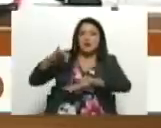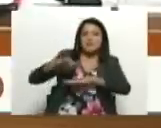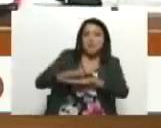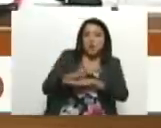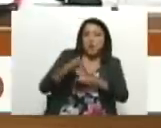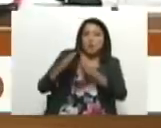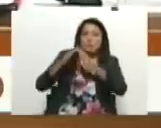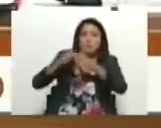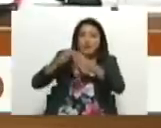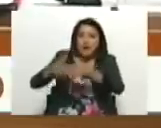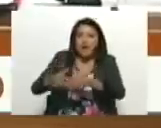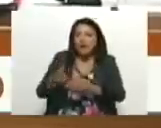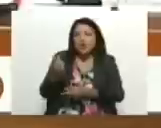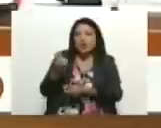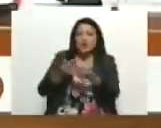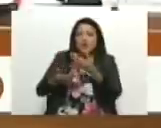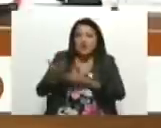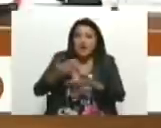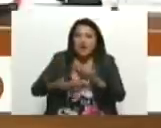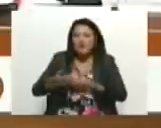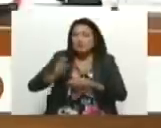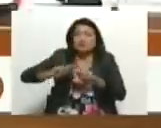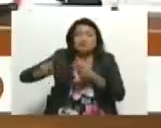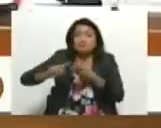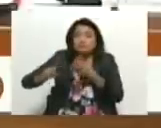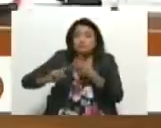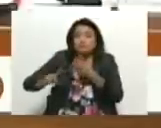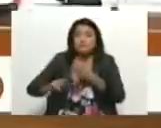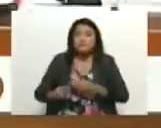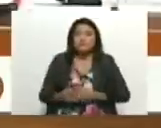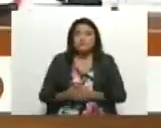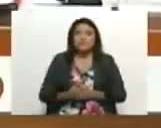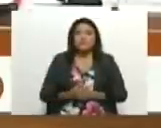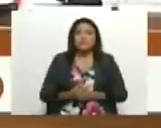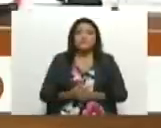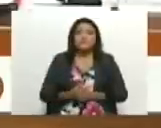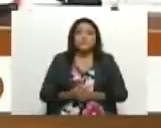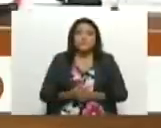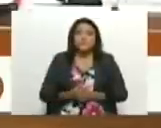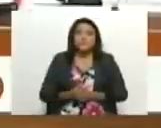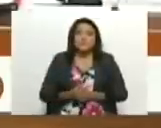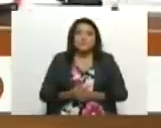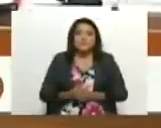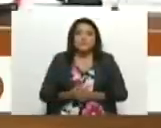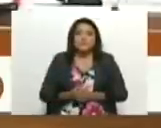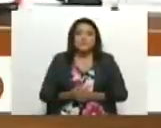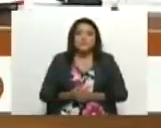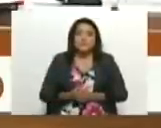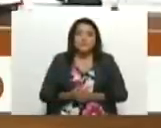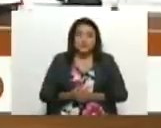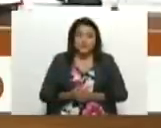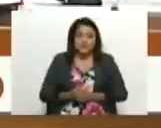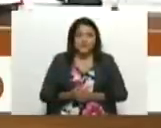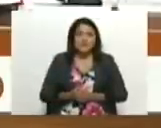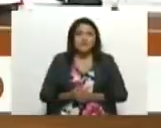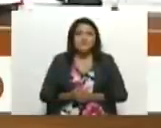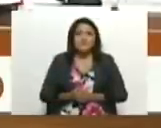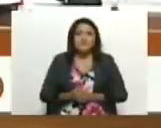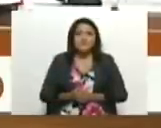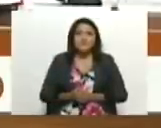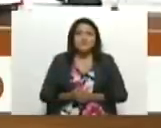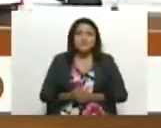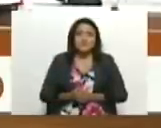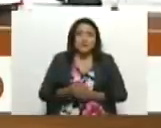adquiridos con dineros provenientes de la corrupción. Había una especie, no me atrevo a decirlo así, pero bueno, hablando en